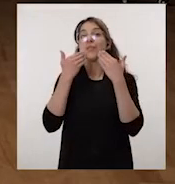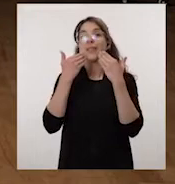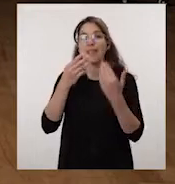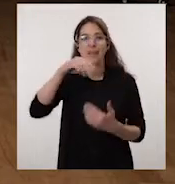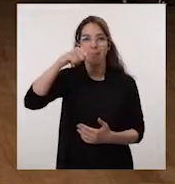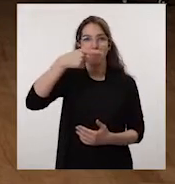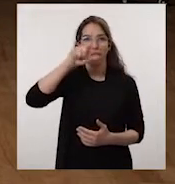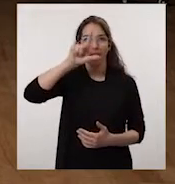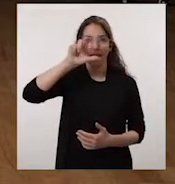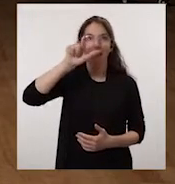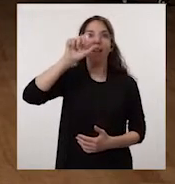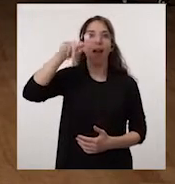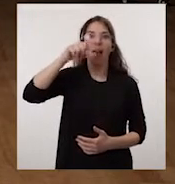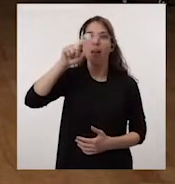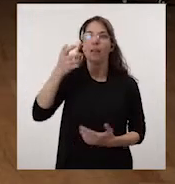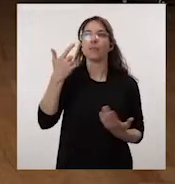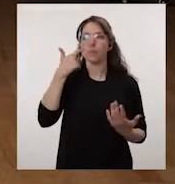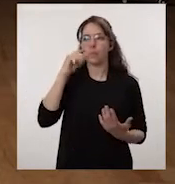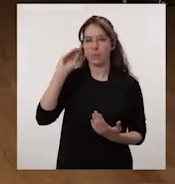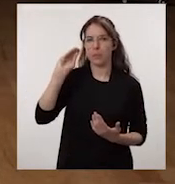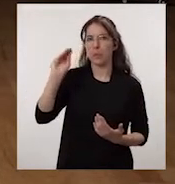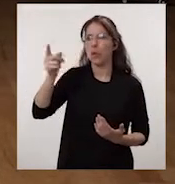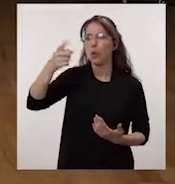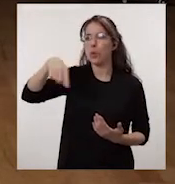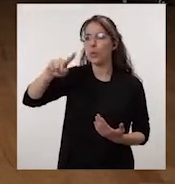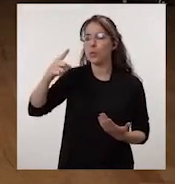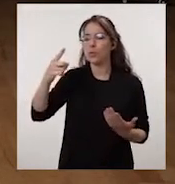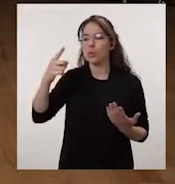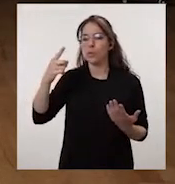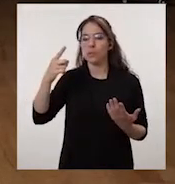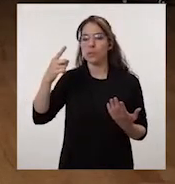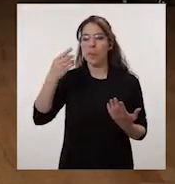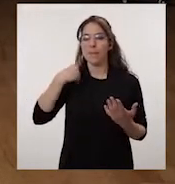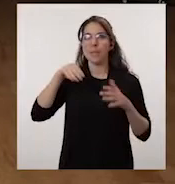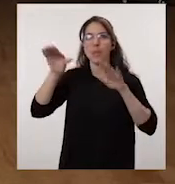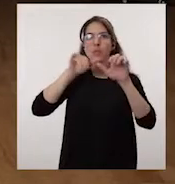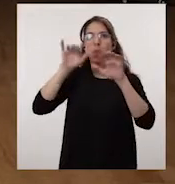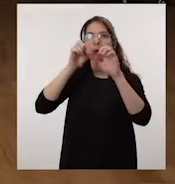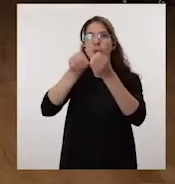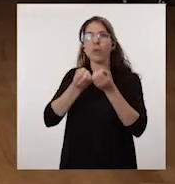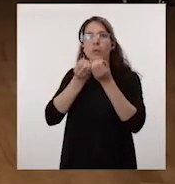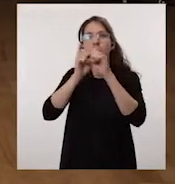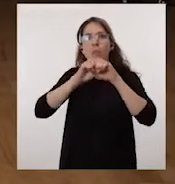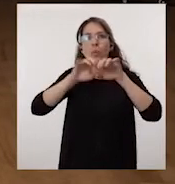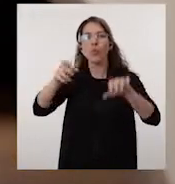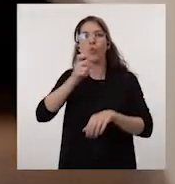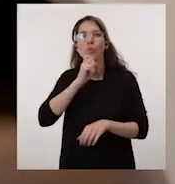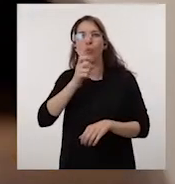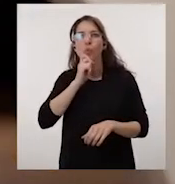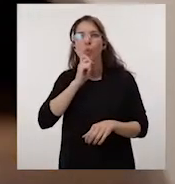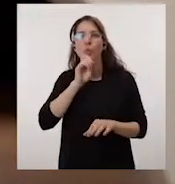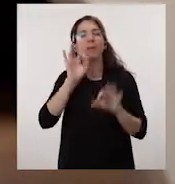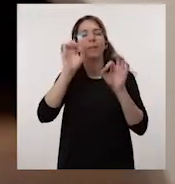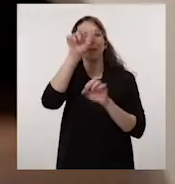muchísimas gracias miguel ángel fernando vosotros como dais a conocer o como públicas esas convocatorias de